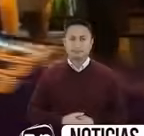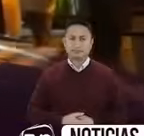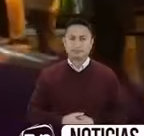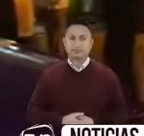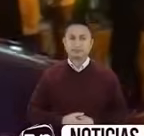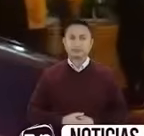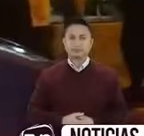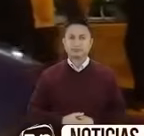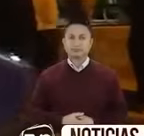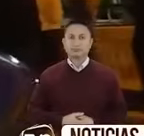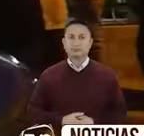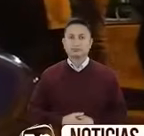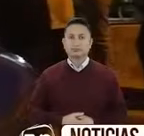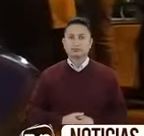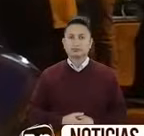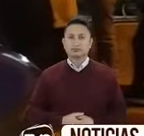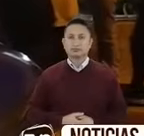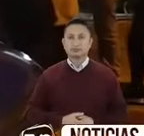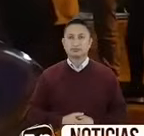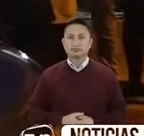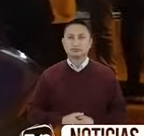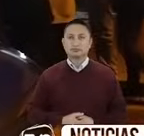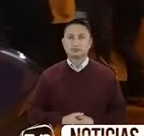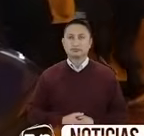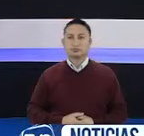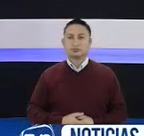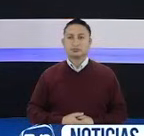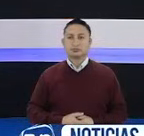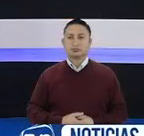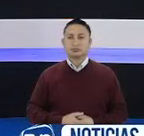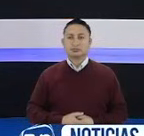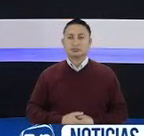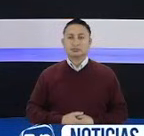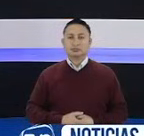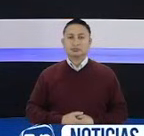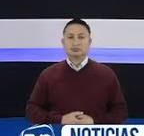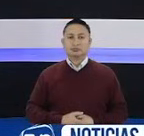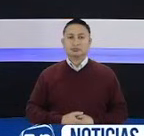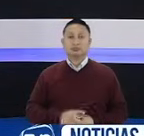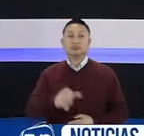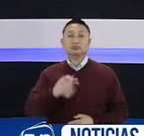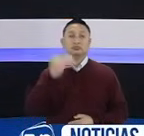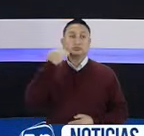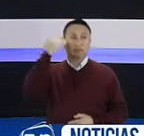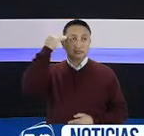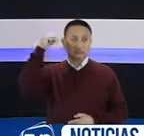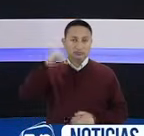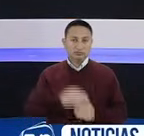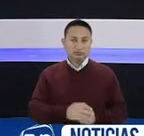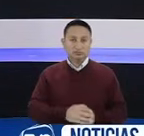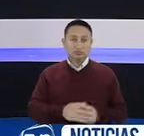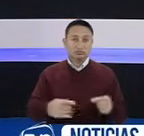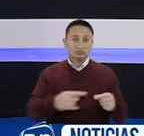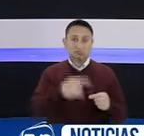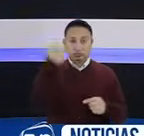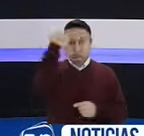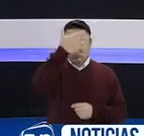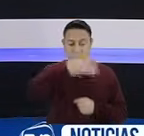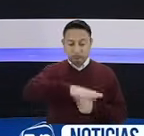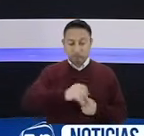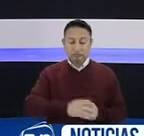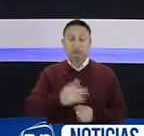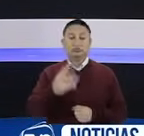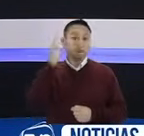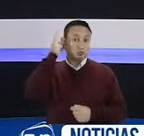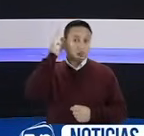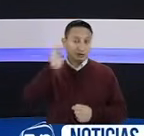Informó Edwin Benalcázar. Una adulta mayor fue víctima de estafa y robo de dos mujeres que la